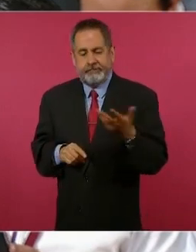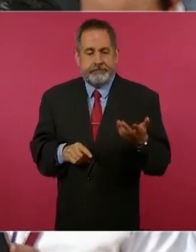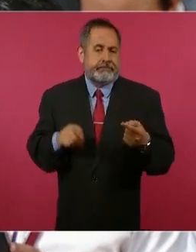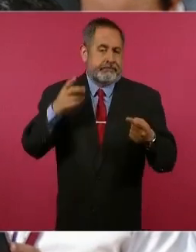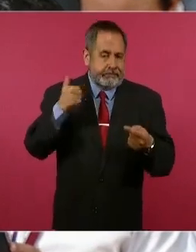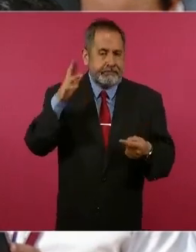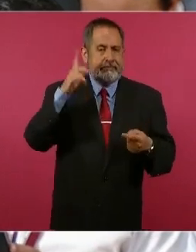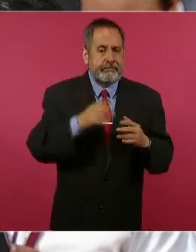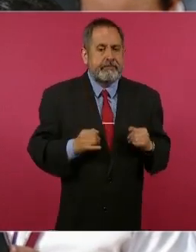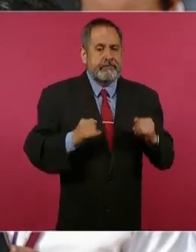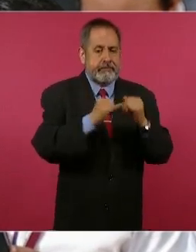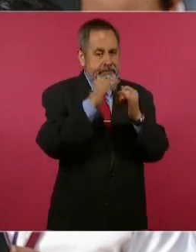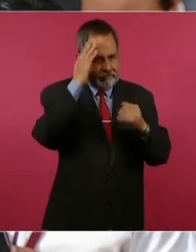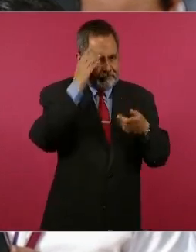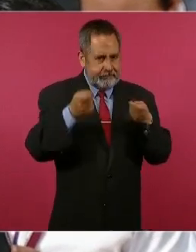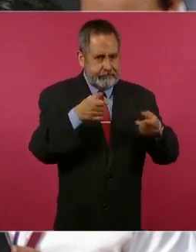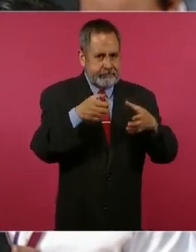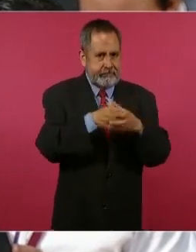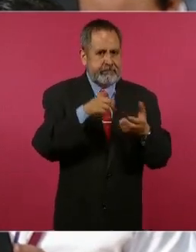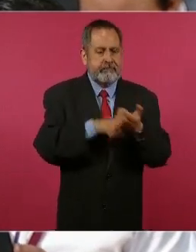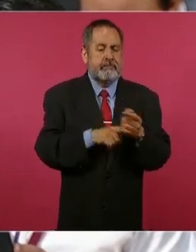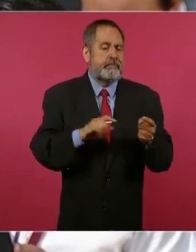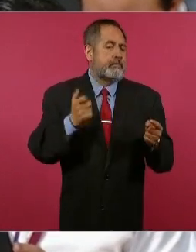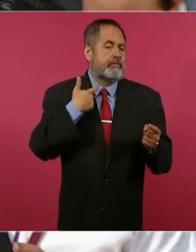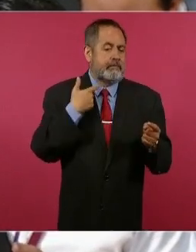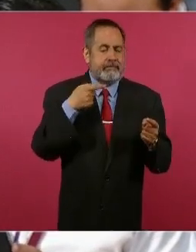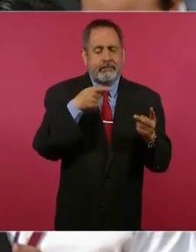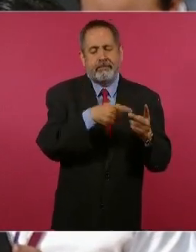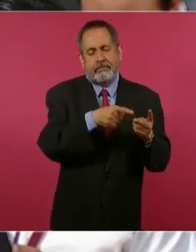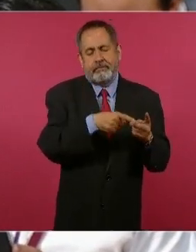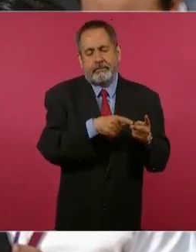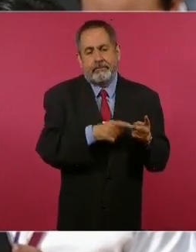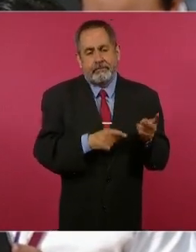eran dirigidos pues por los antiguos